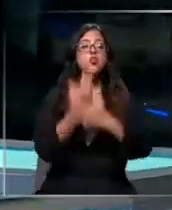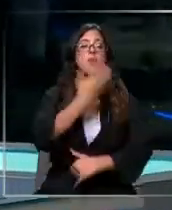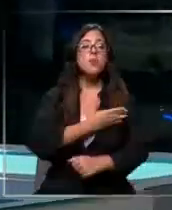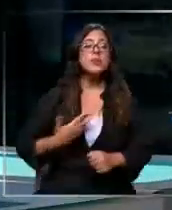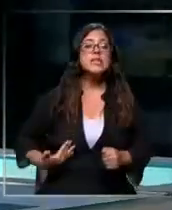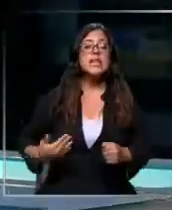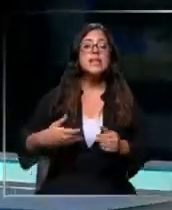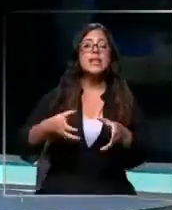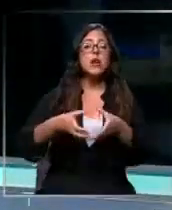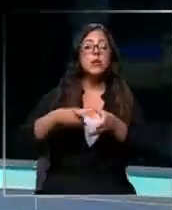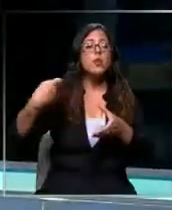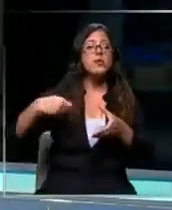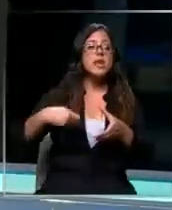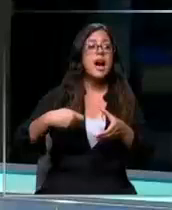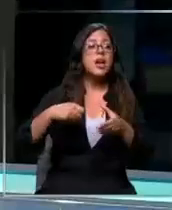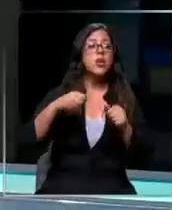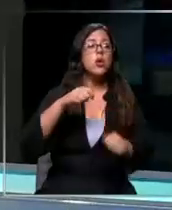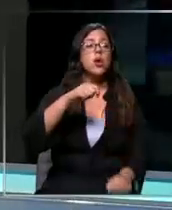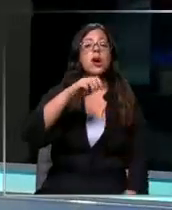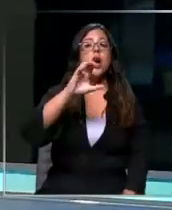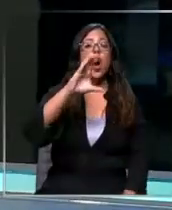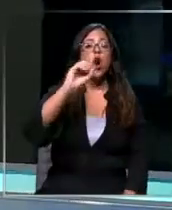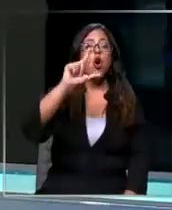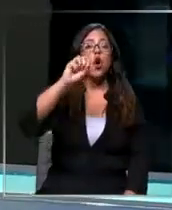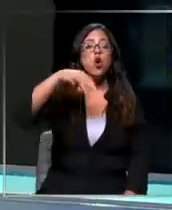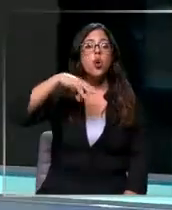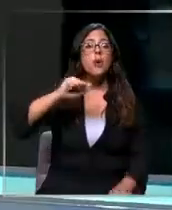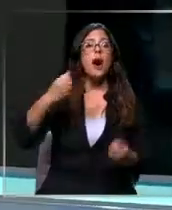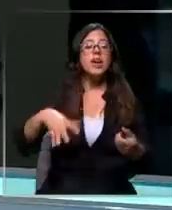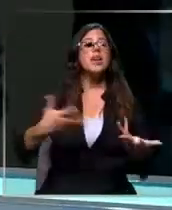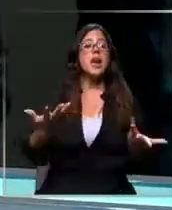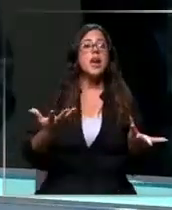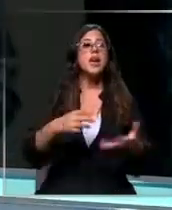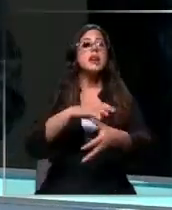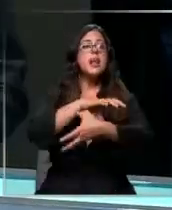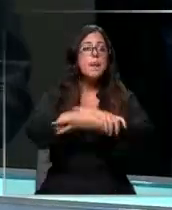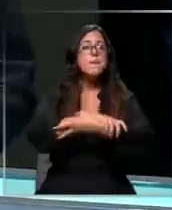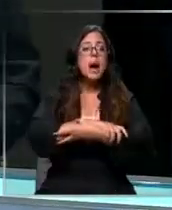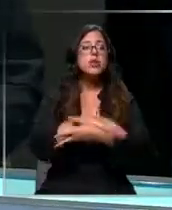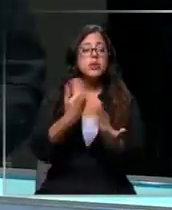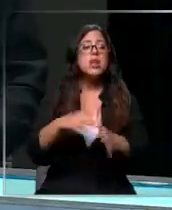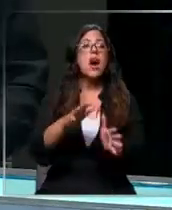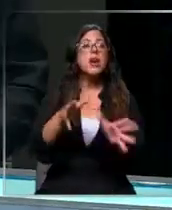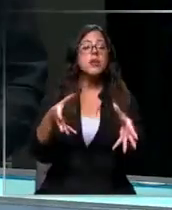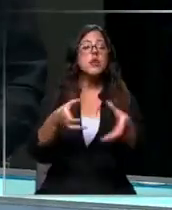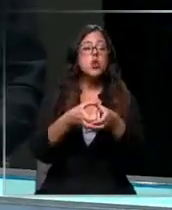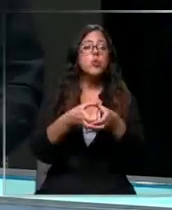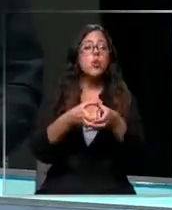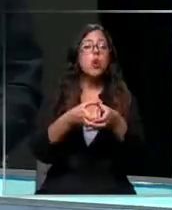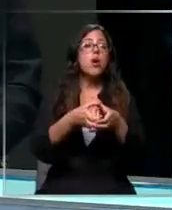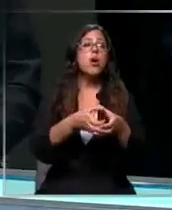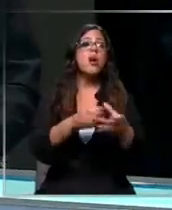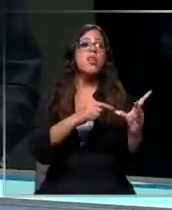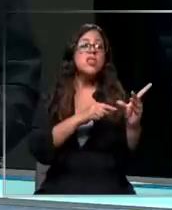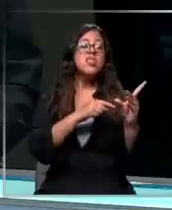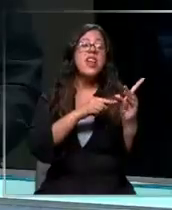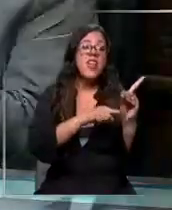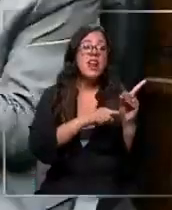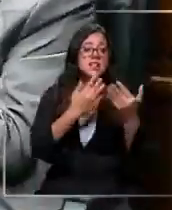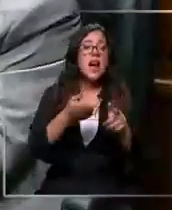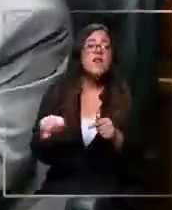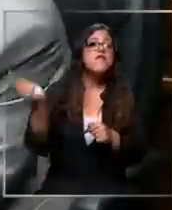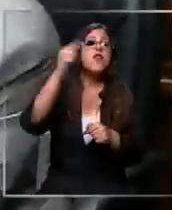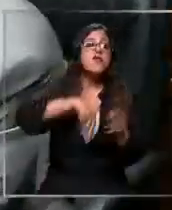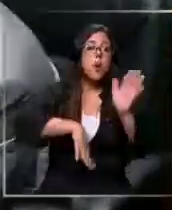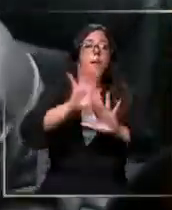de un pacto entre las fuerzas políticas que hizo posible el regreso de la derecha a la presidencia del Senado después de más de una década.